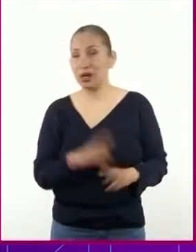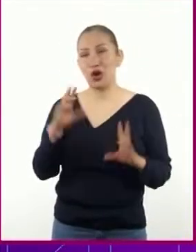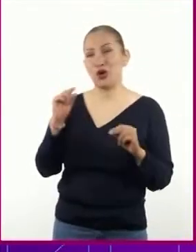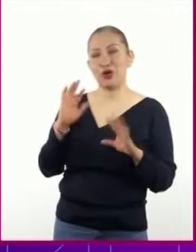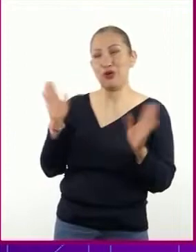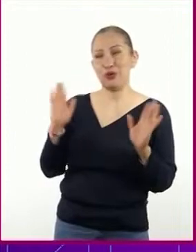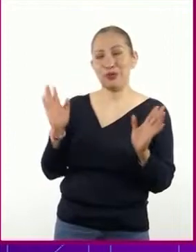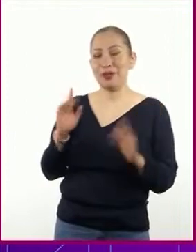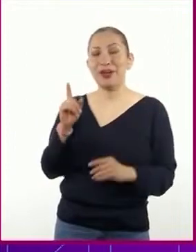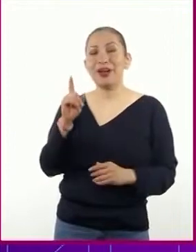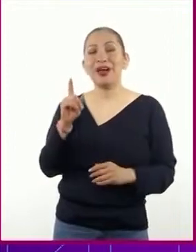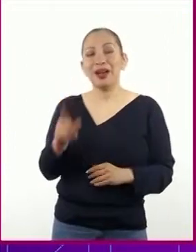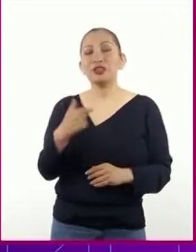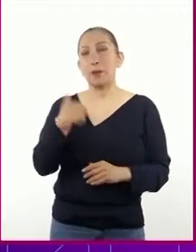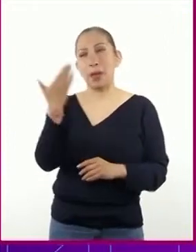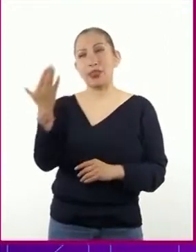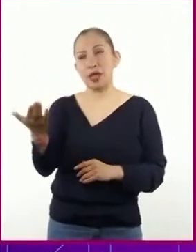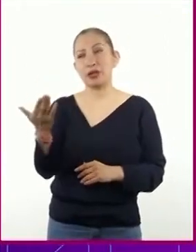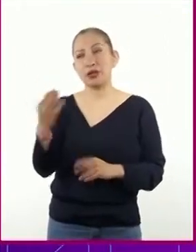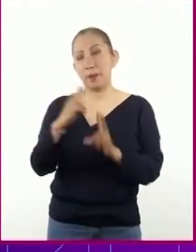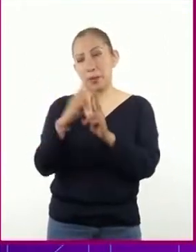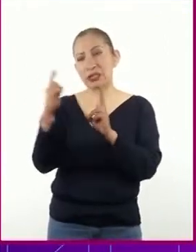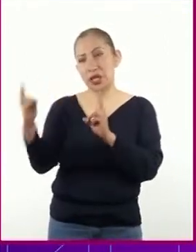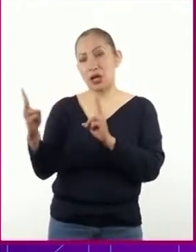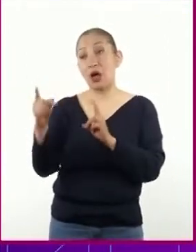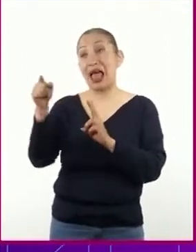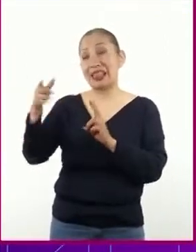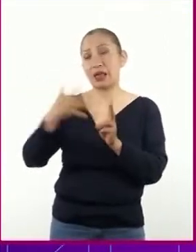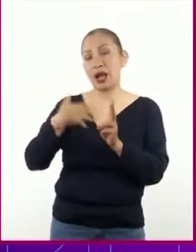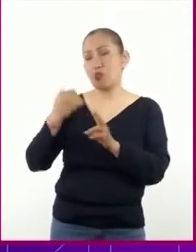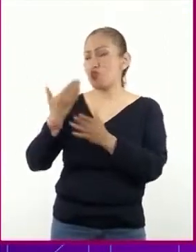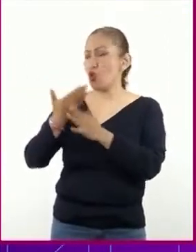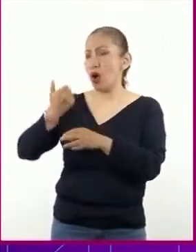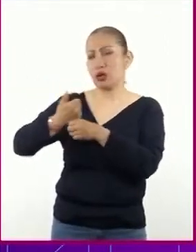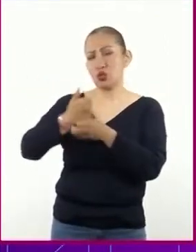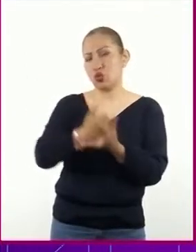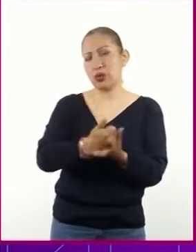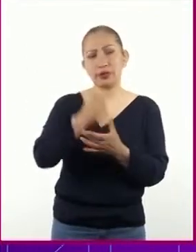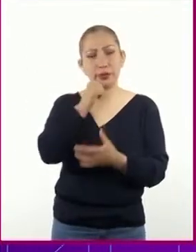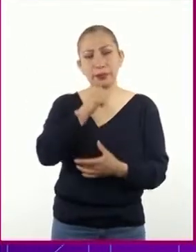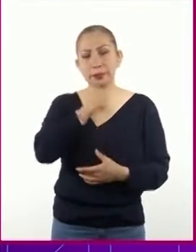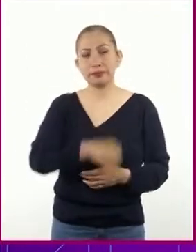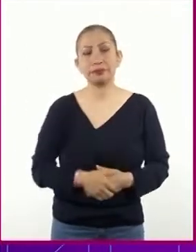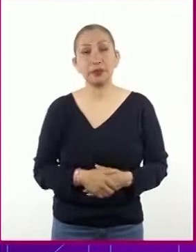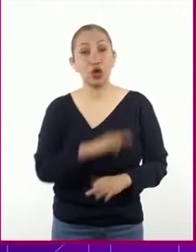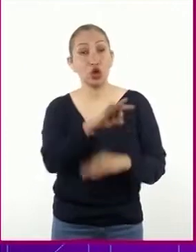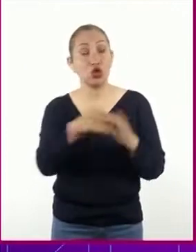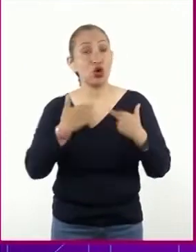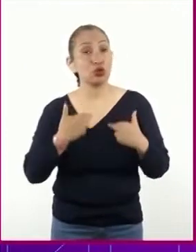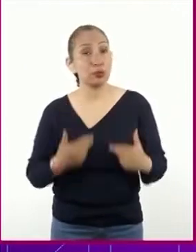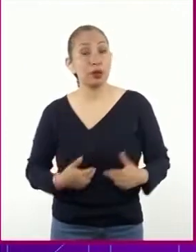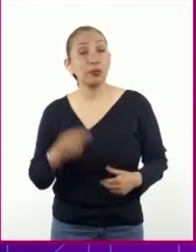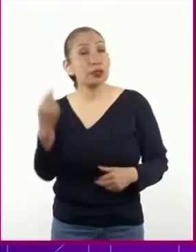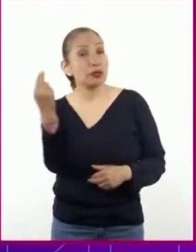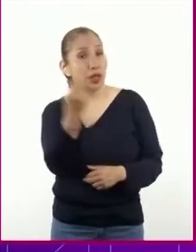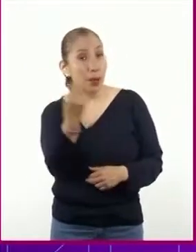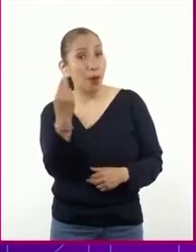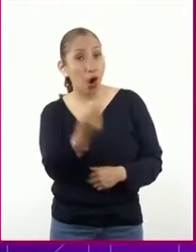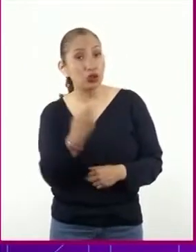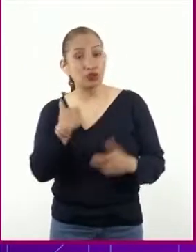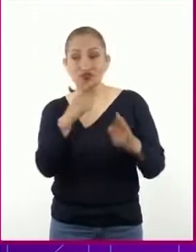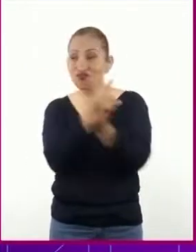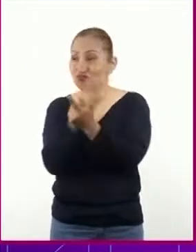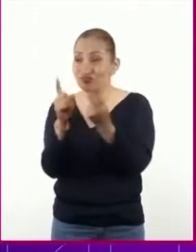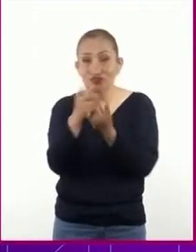para nada. Le pedimos agua a mi vecino. Es que él es muy solidario. Todos los seres humanos necesitamos de la